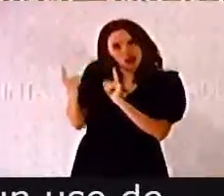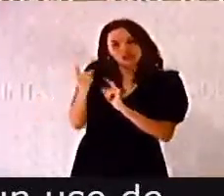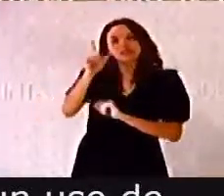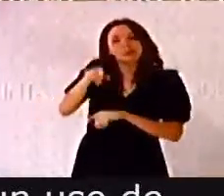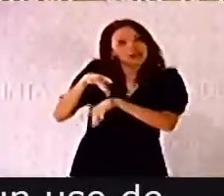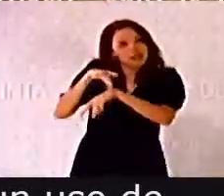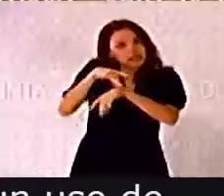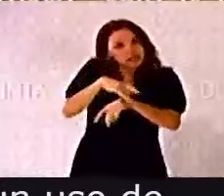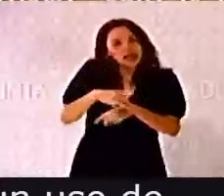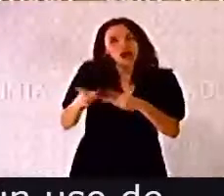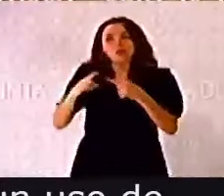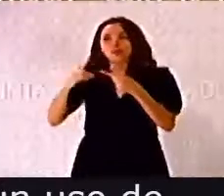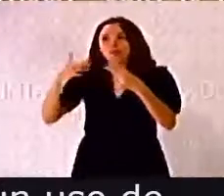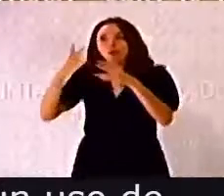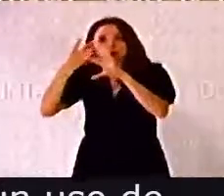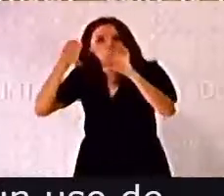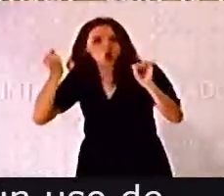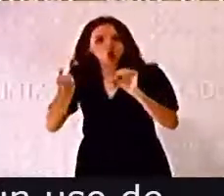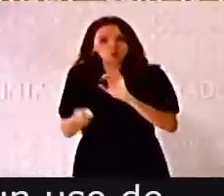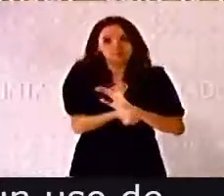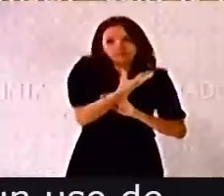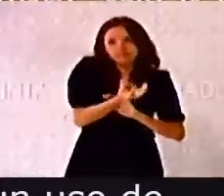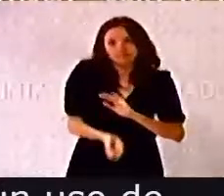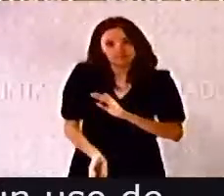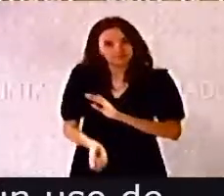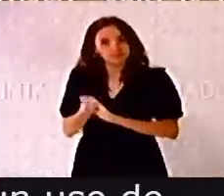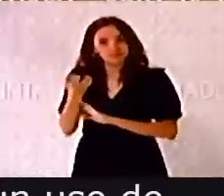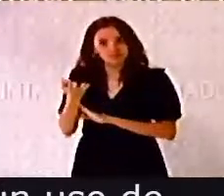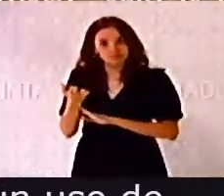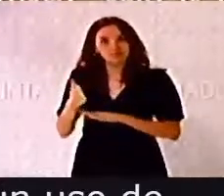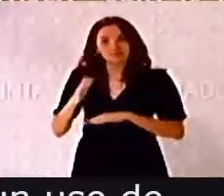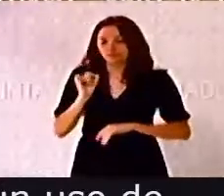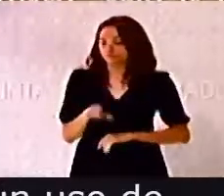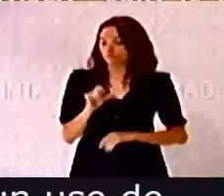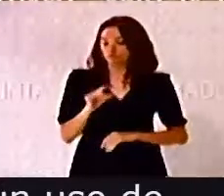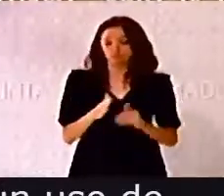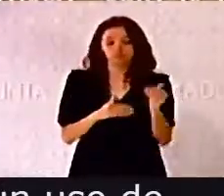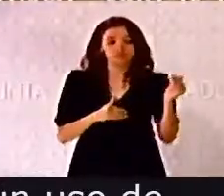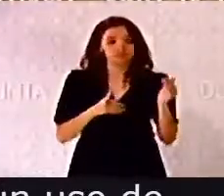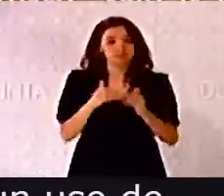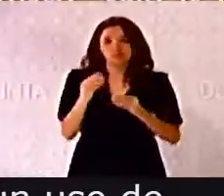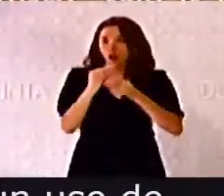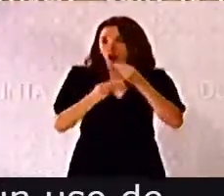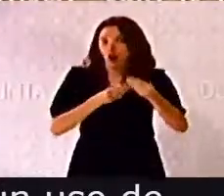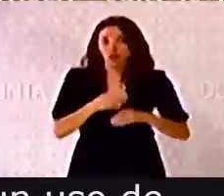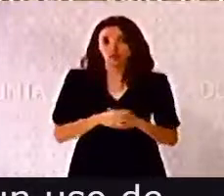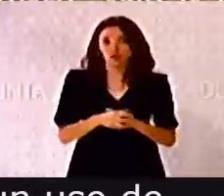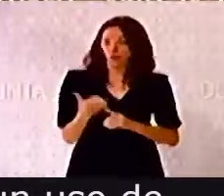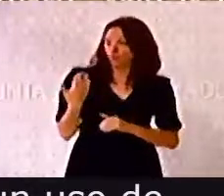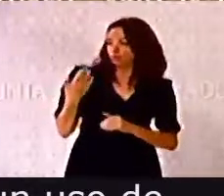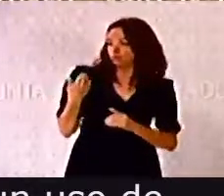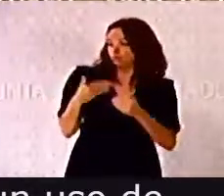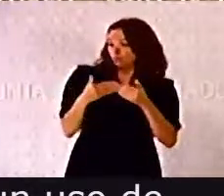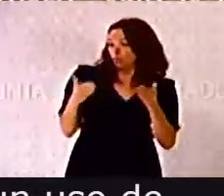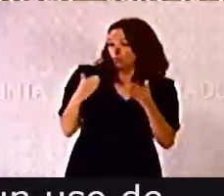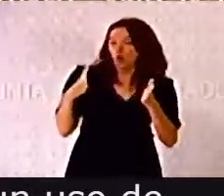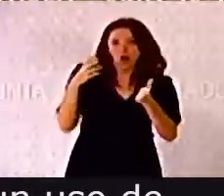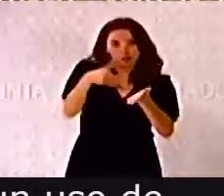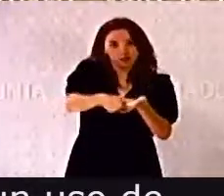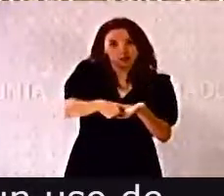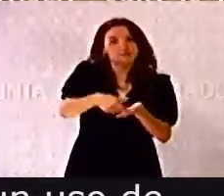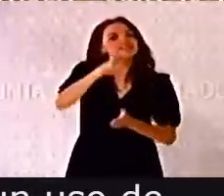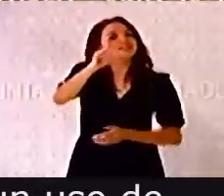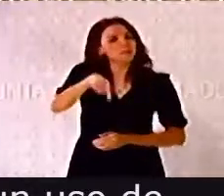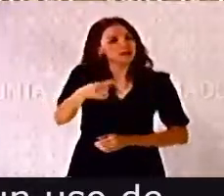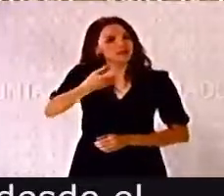establecer protocolos como los que se están llevando a cabo permanentemente desde el minuto 1 y ser